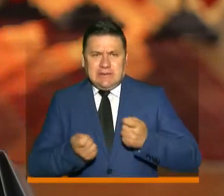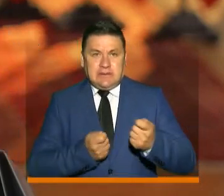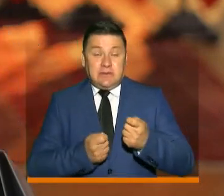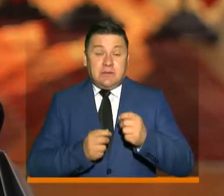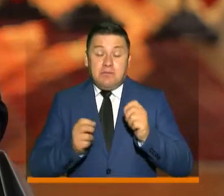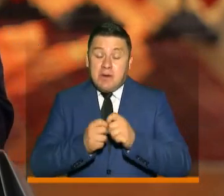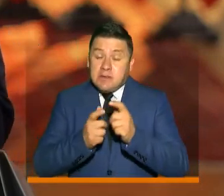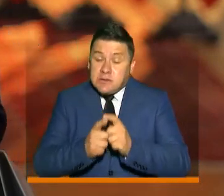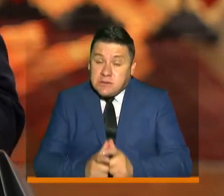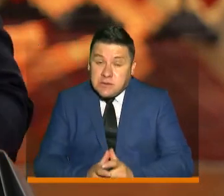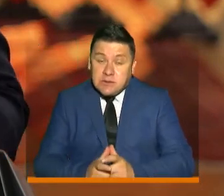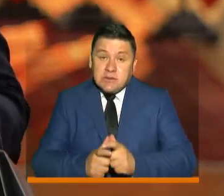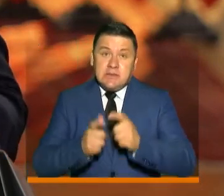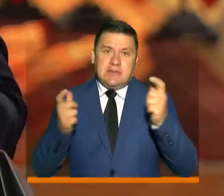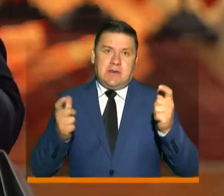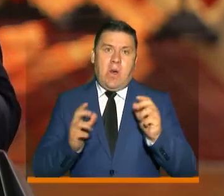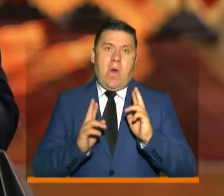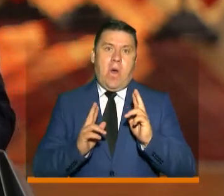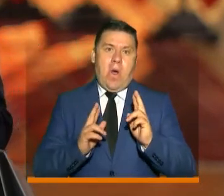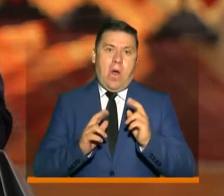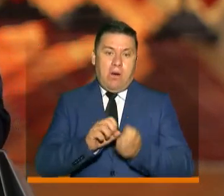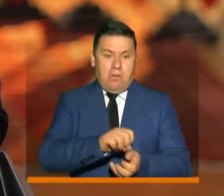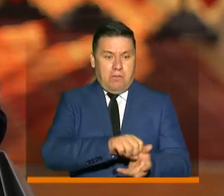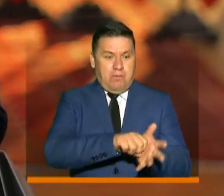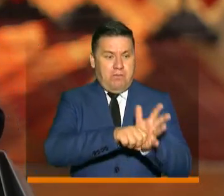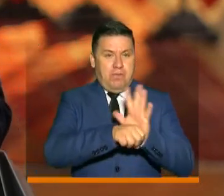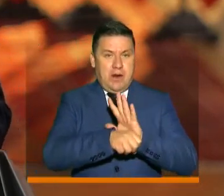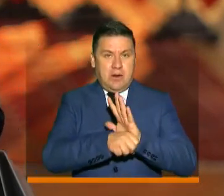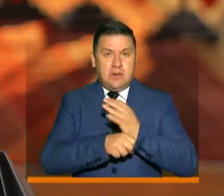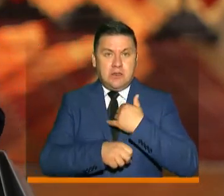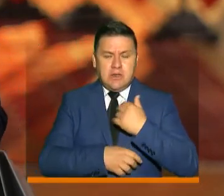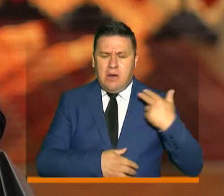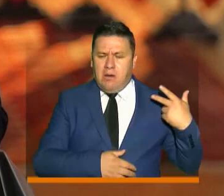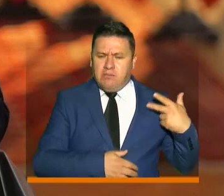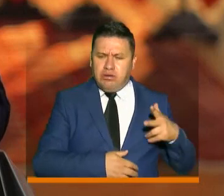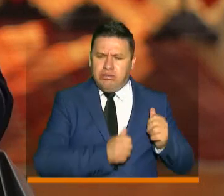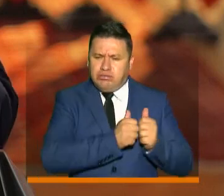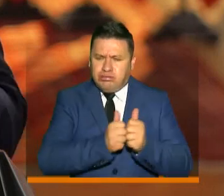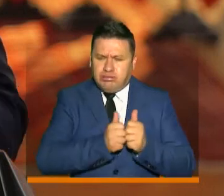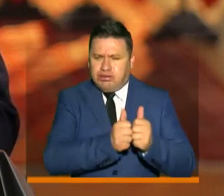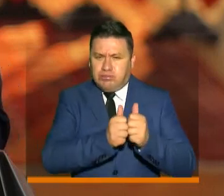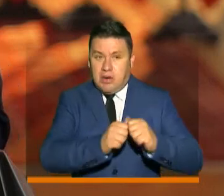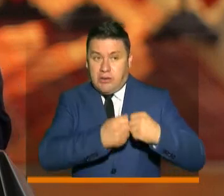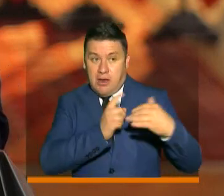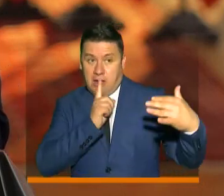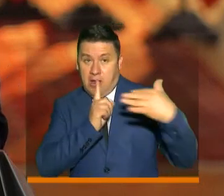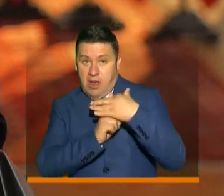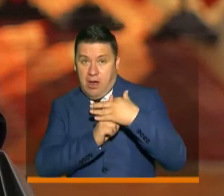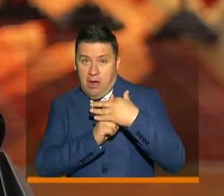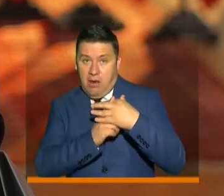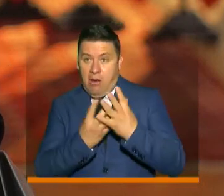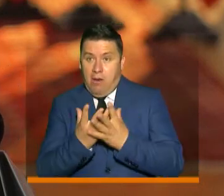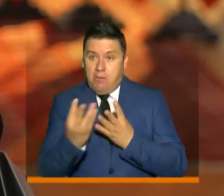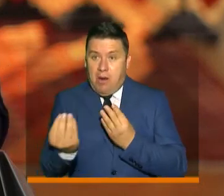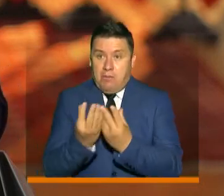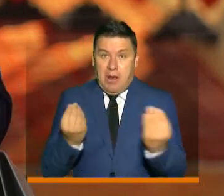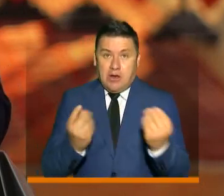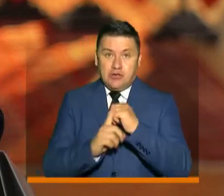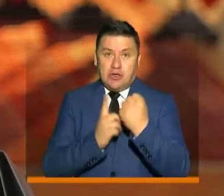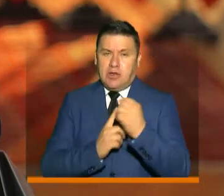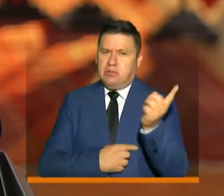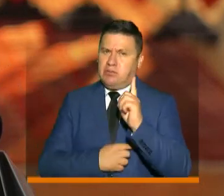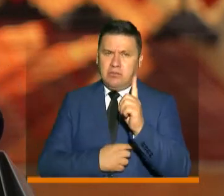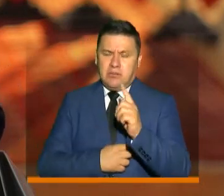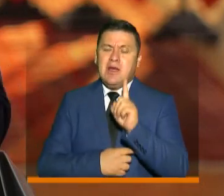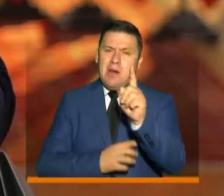grande será evitar que la pandemia destruya el camino que hemos recorrido juntos para cerrar brechas sociales por